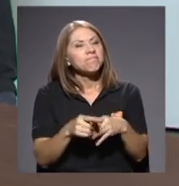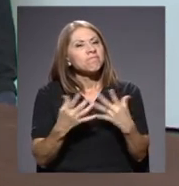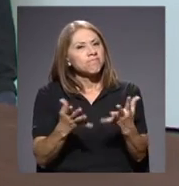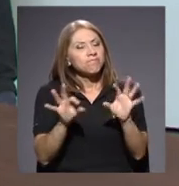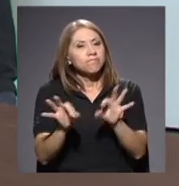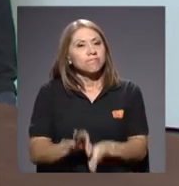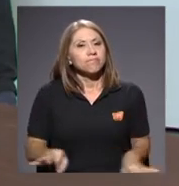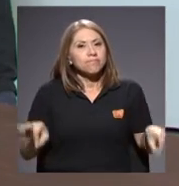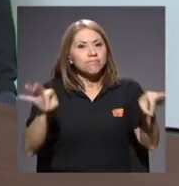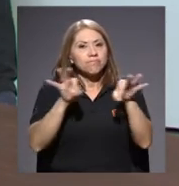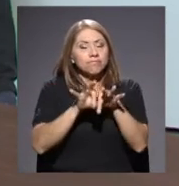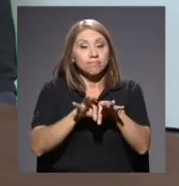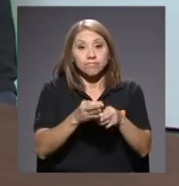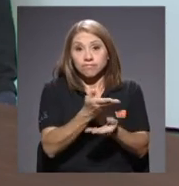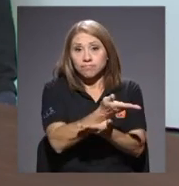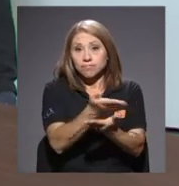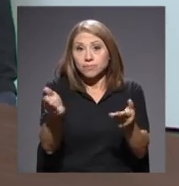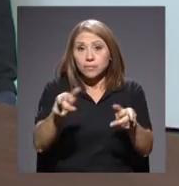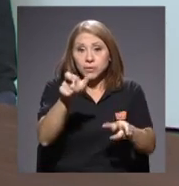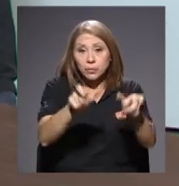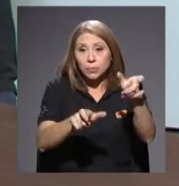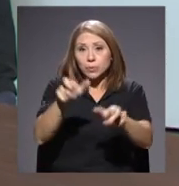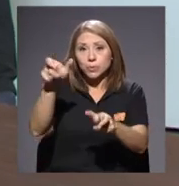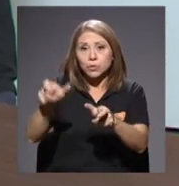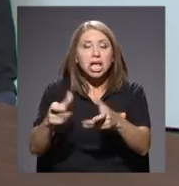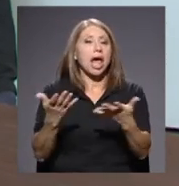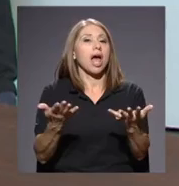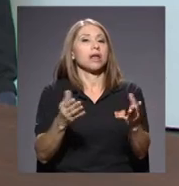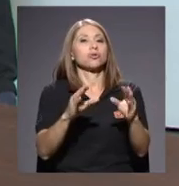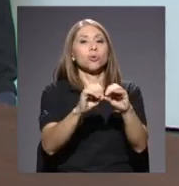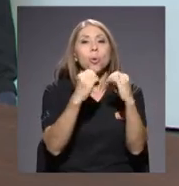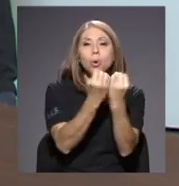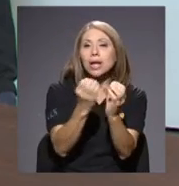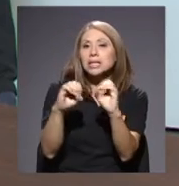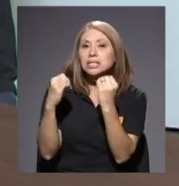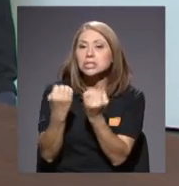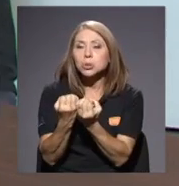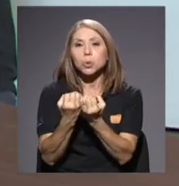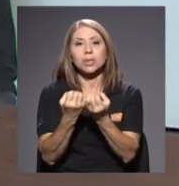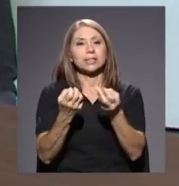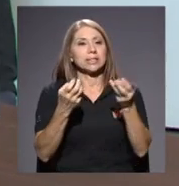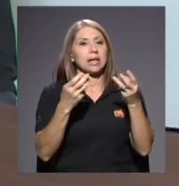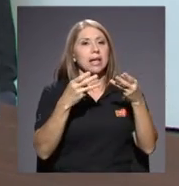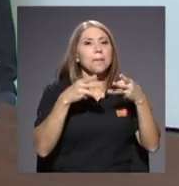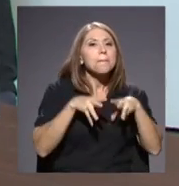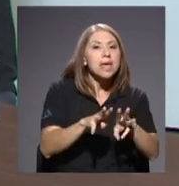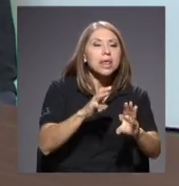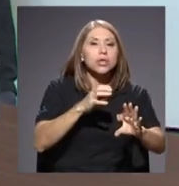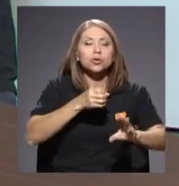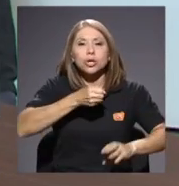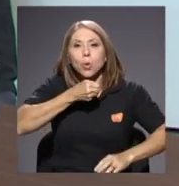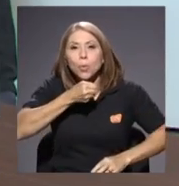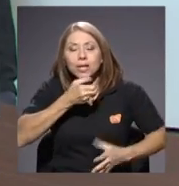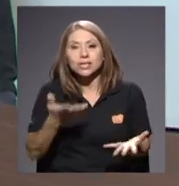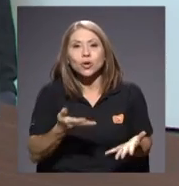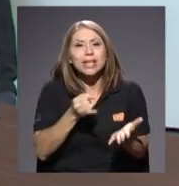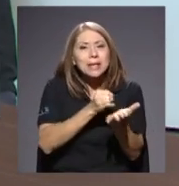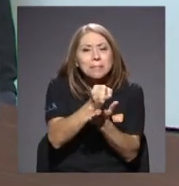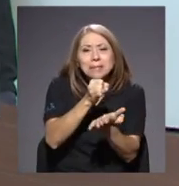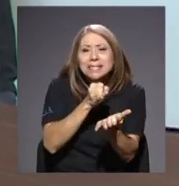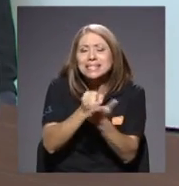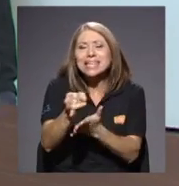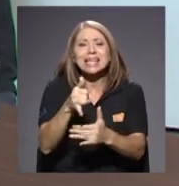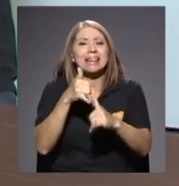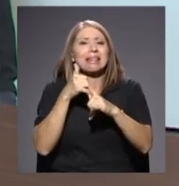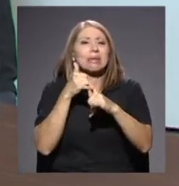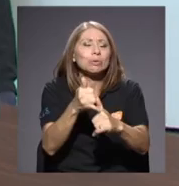Es importante que los ciudadanos y las organizaciones y los medios investiguen, denuncien, pregunten, pidan todo.